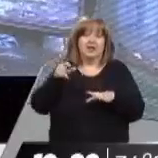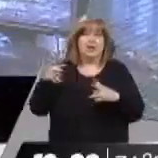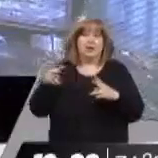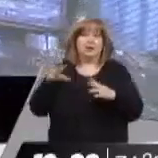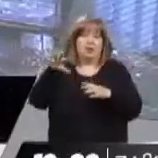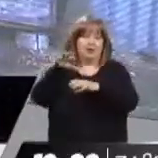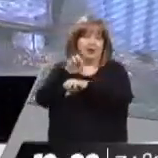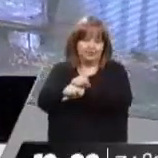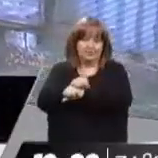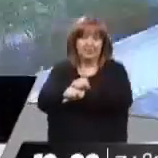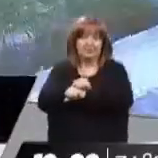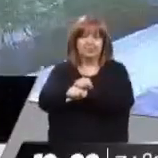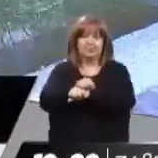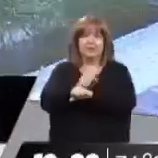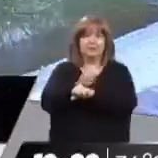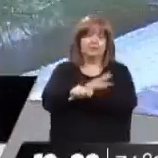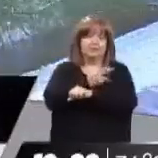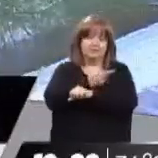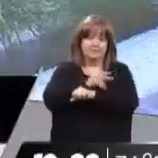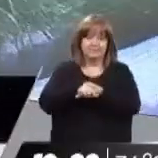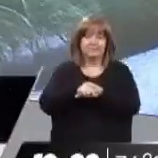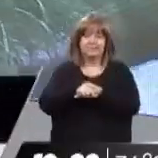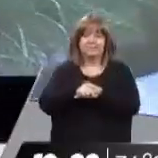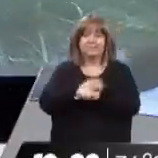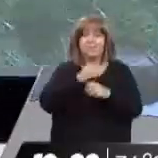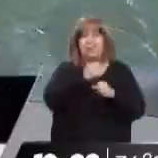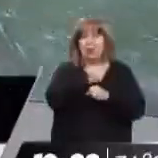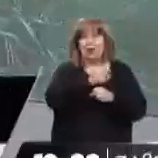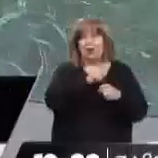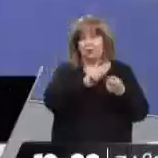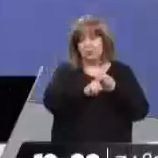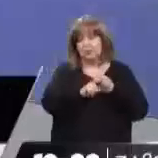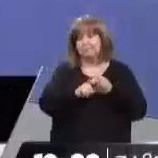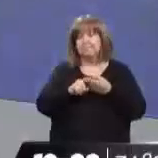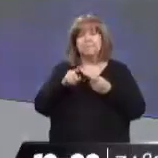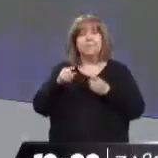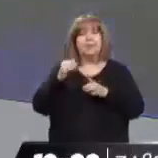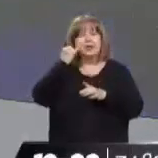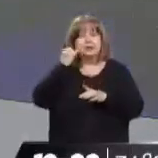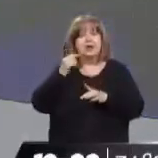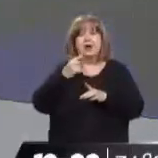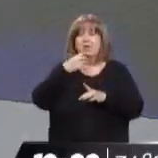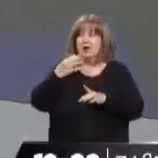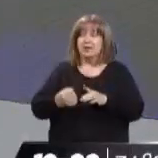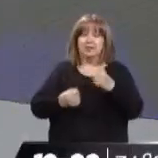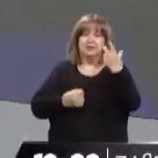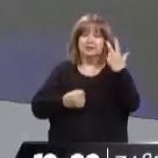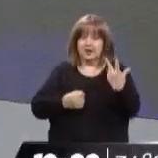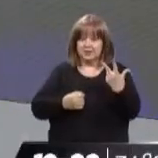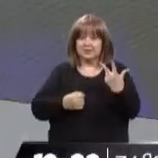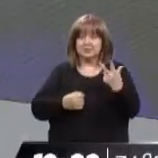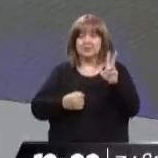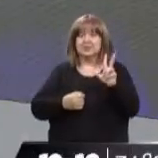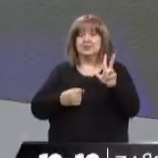femicidio aquí en el departamento de Las Heras. Pero lamentablemente tenemos que hablar que han ocurrido en la provincia de Mendoza